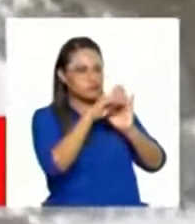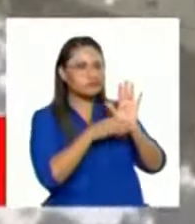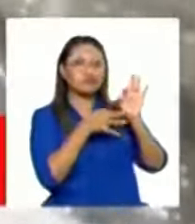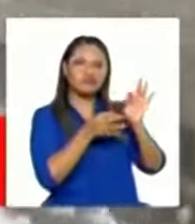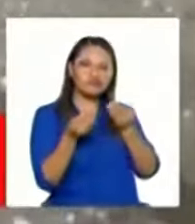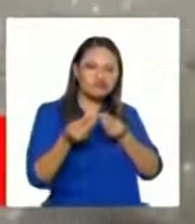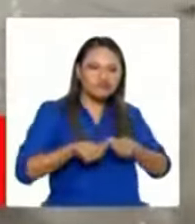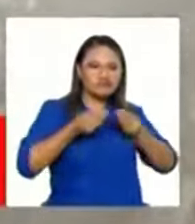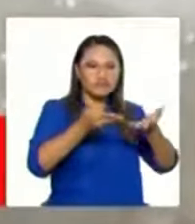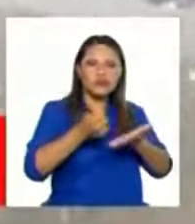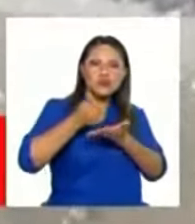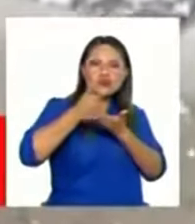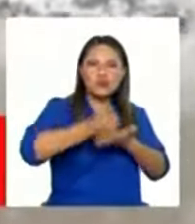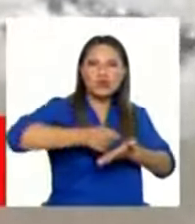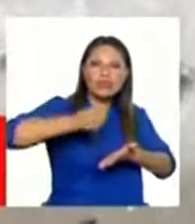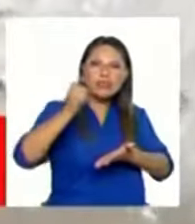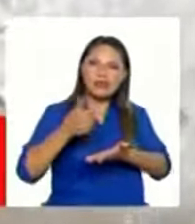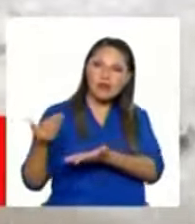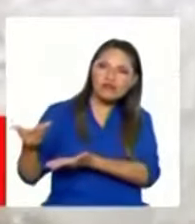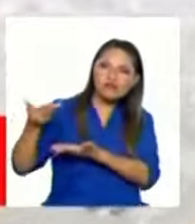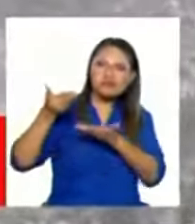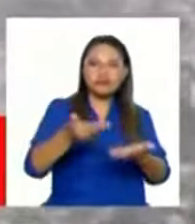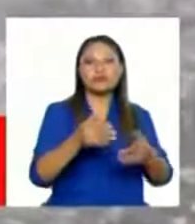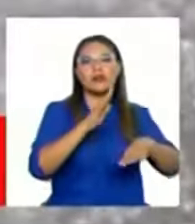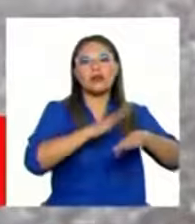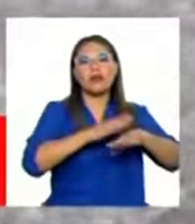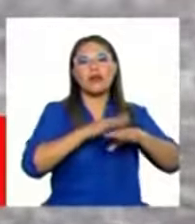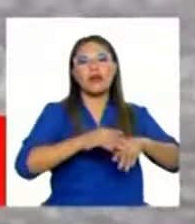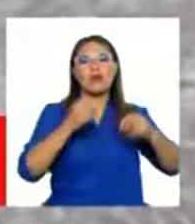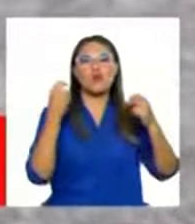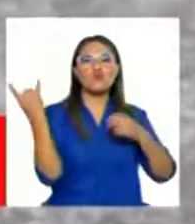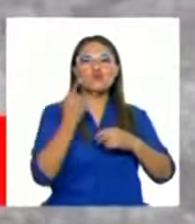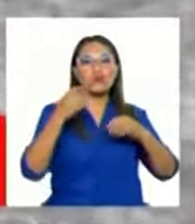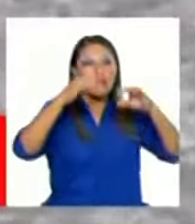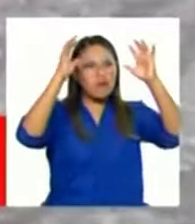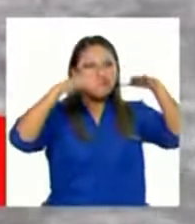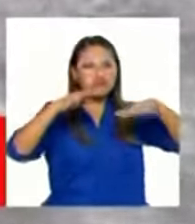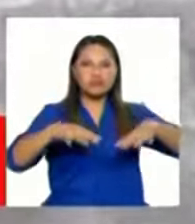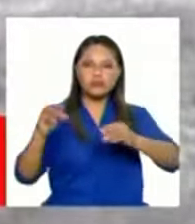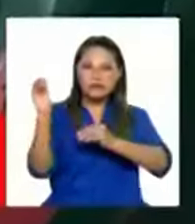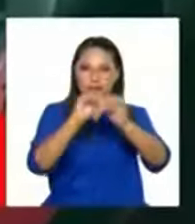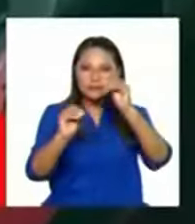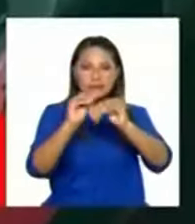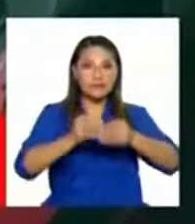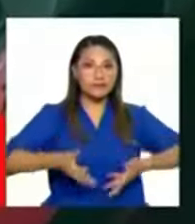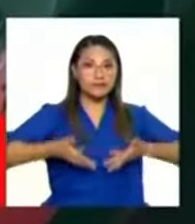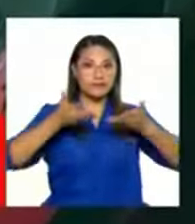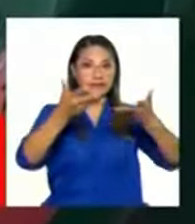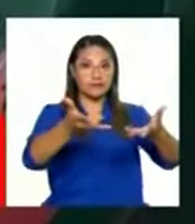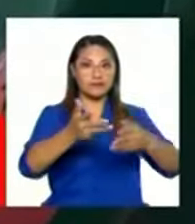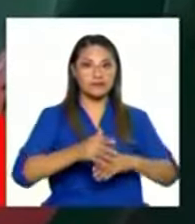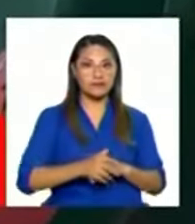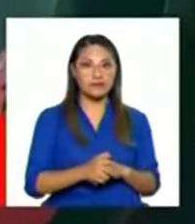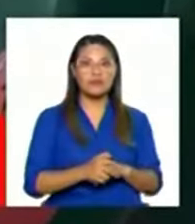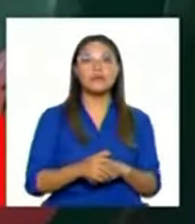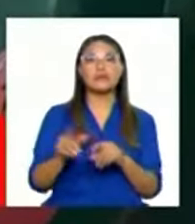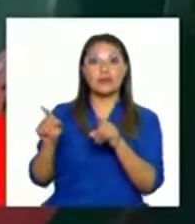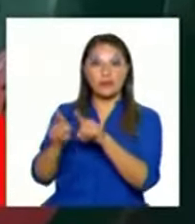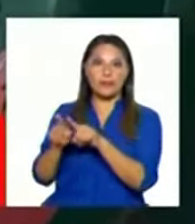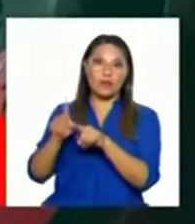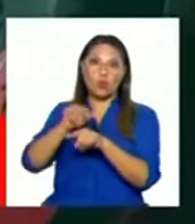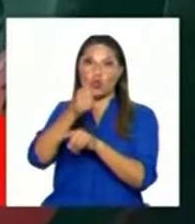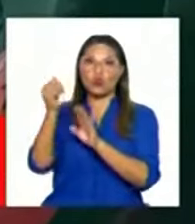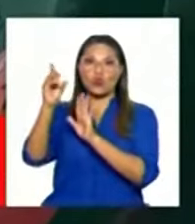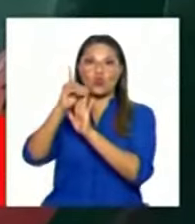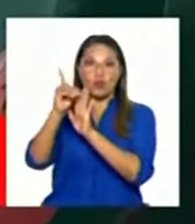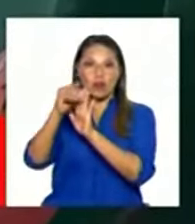excepción inmediatas y necesarias, de respuestas y rehabilitación que correspondan. Asimismo, a través de otro